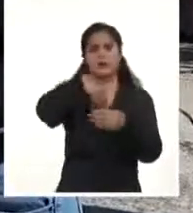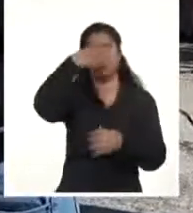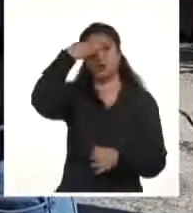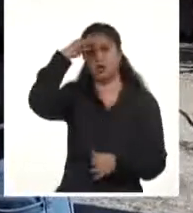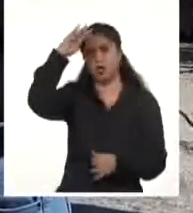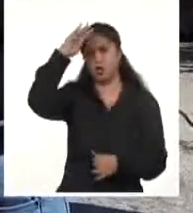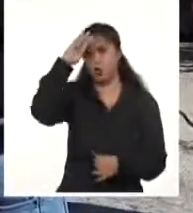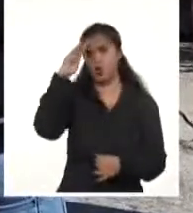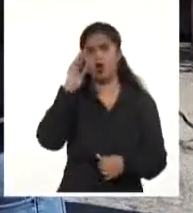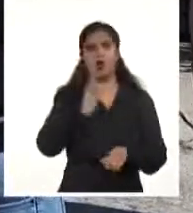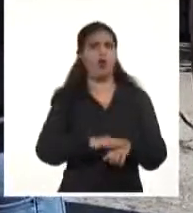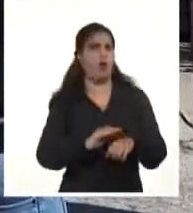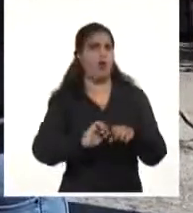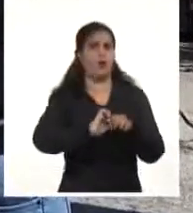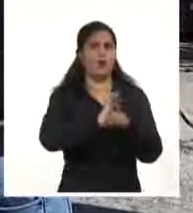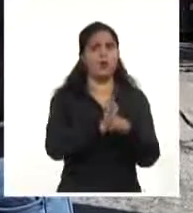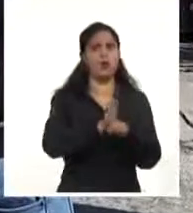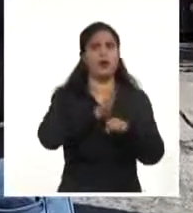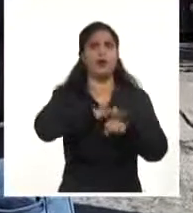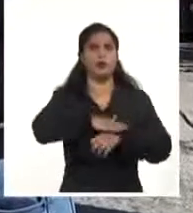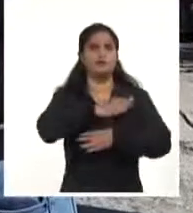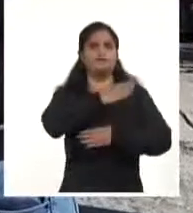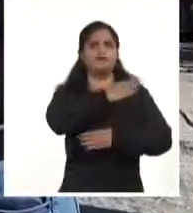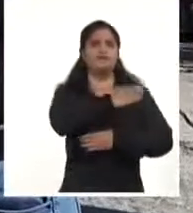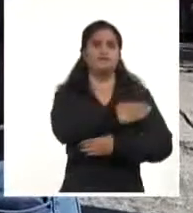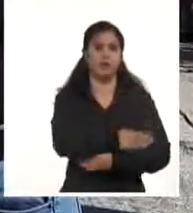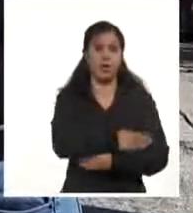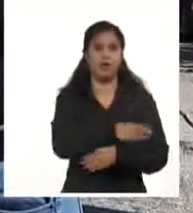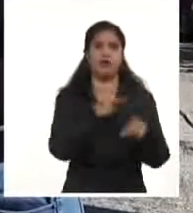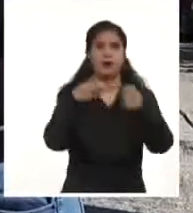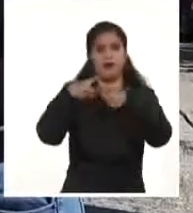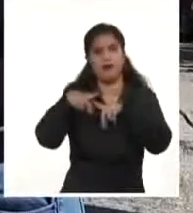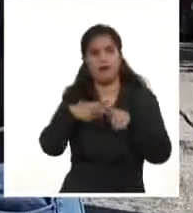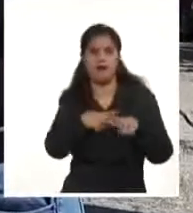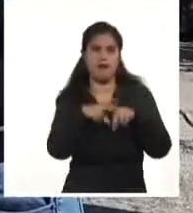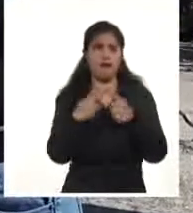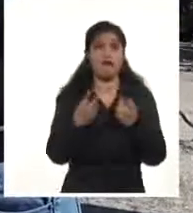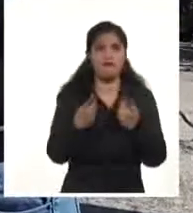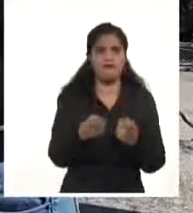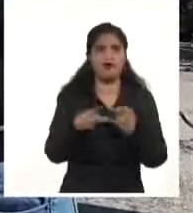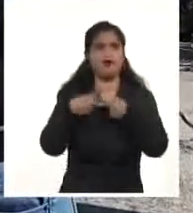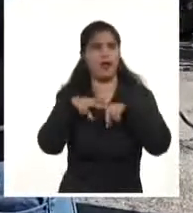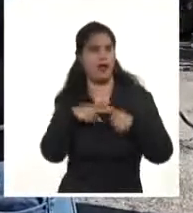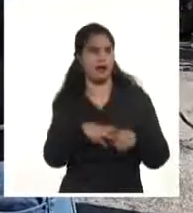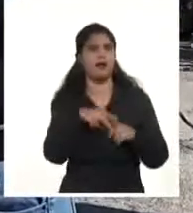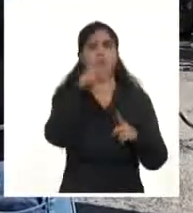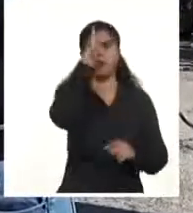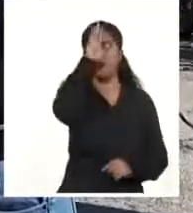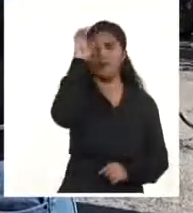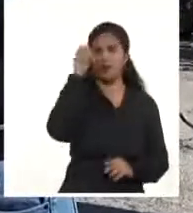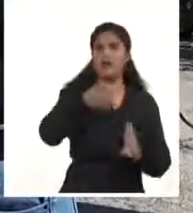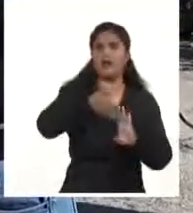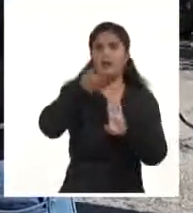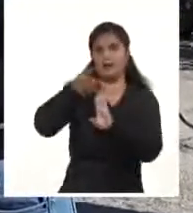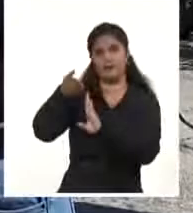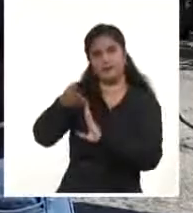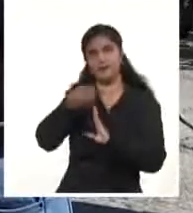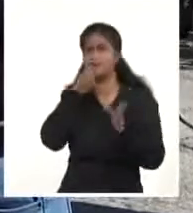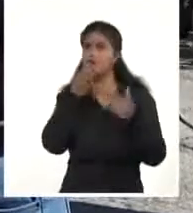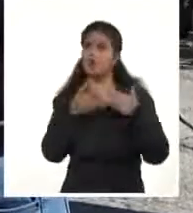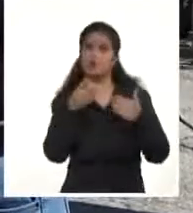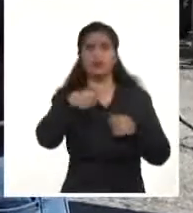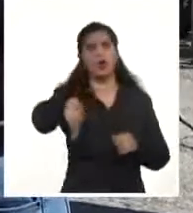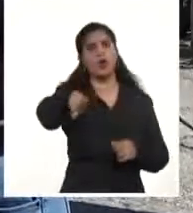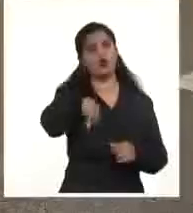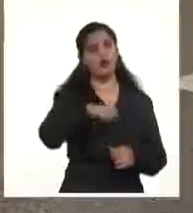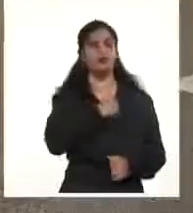este hospital, por tenerlo listo para iniciar con todas las actividades asistenciales, por todo eso y mucho